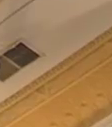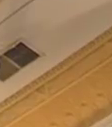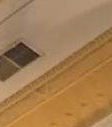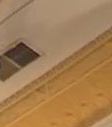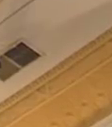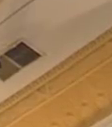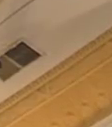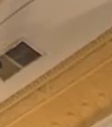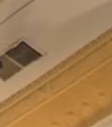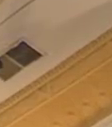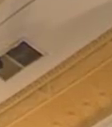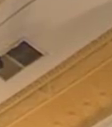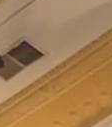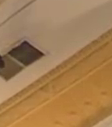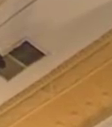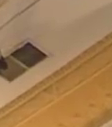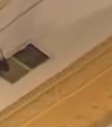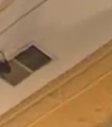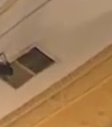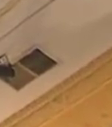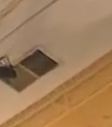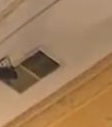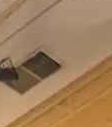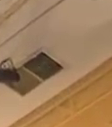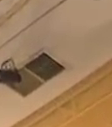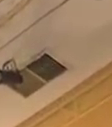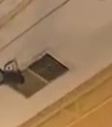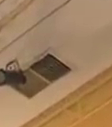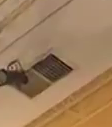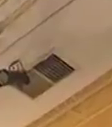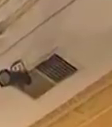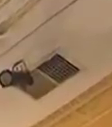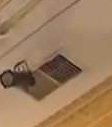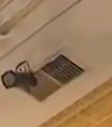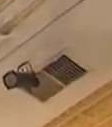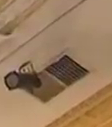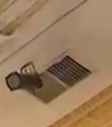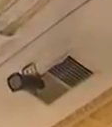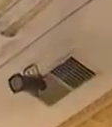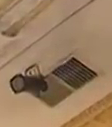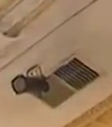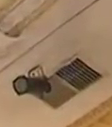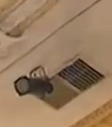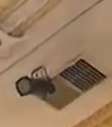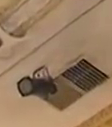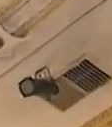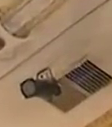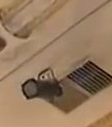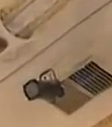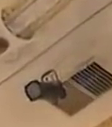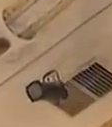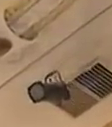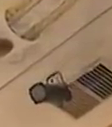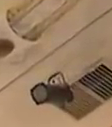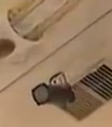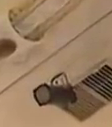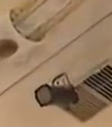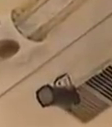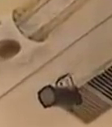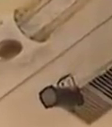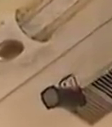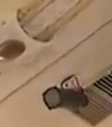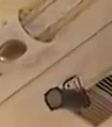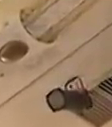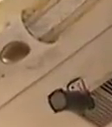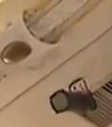Esta ley es una de las cuatro leyes aprobadas del grupo de ocho dadas por el